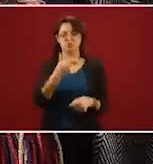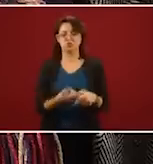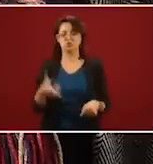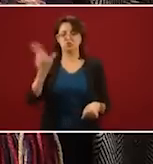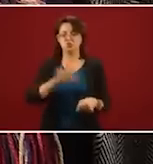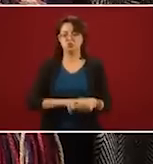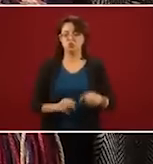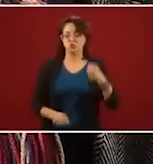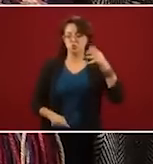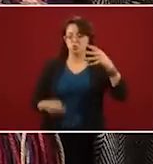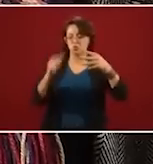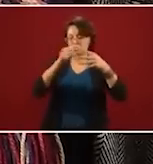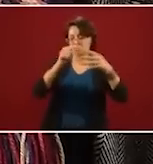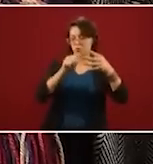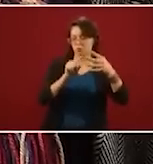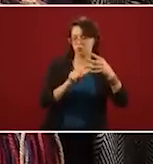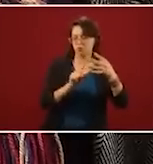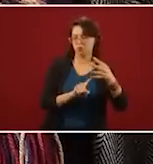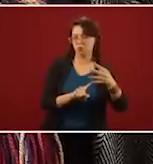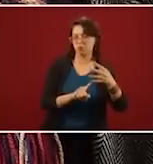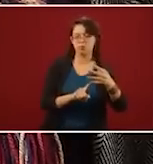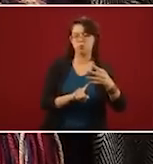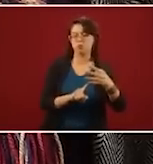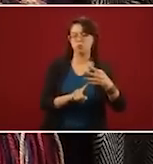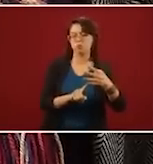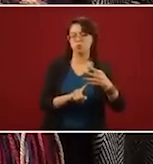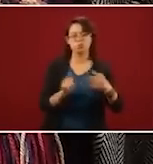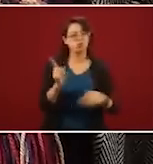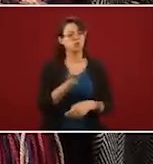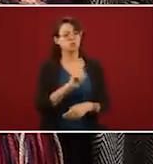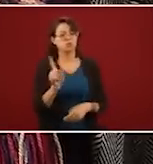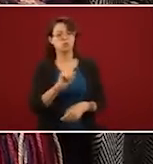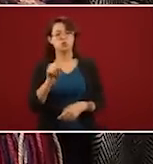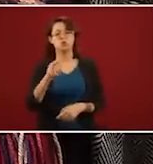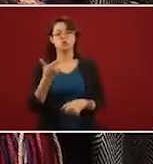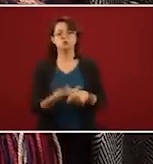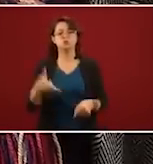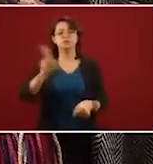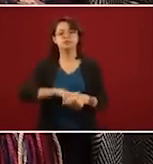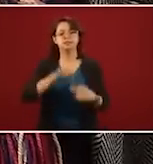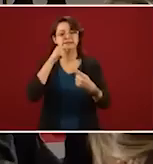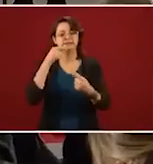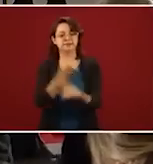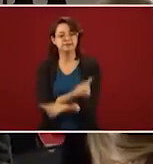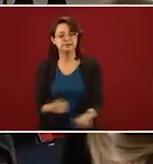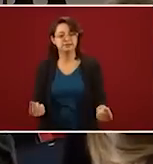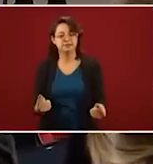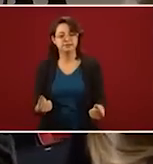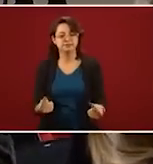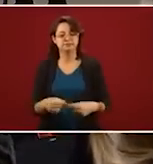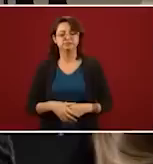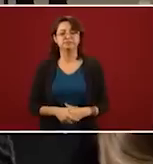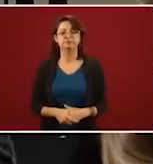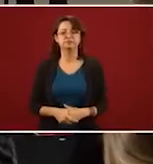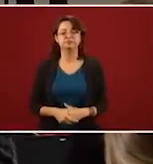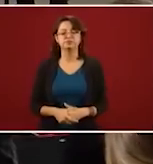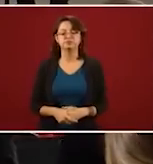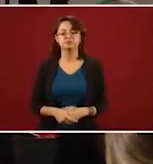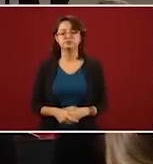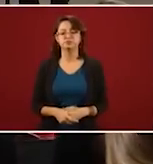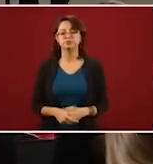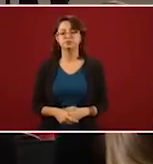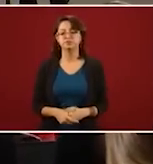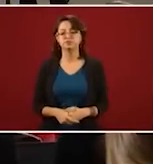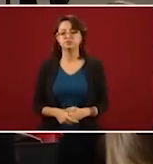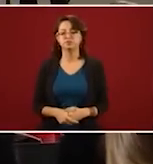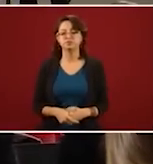los infantil. 4 que se niegan No, a la gratuidad? básicamente el infantil. El Sí. infantil. También quiero aquí